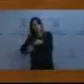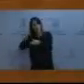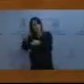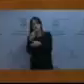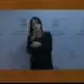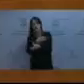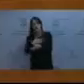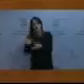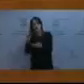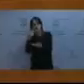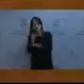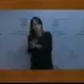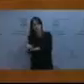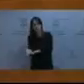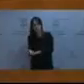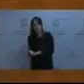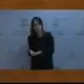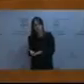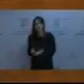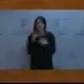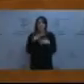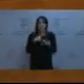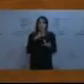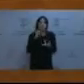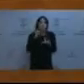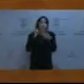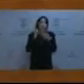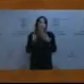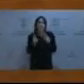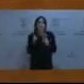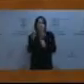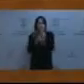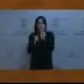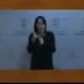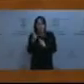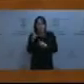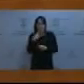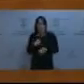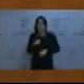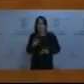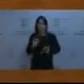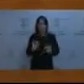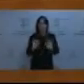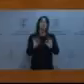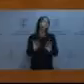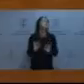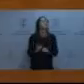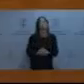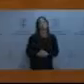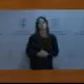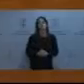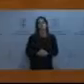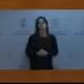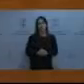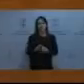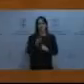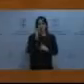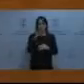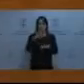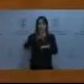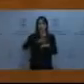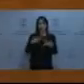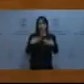en un par de llamadas que he consultado, y precisamente sería en los centros de salud